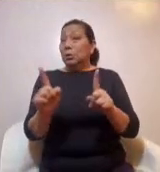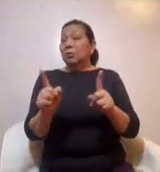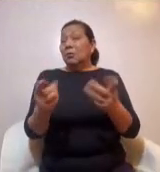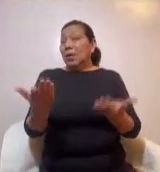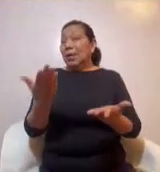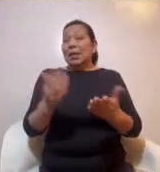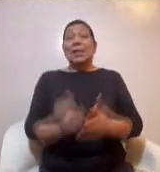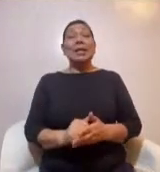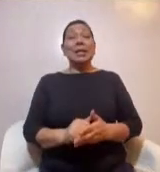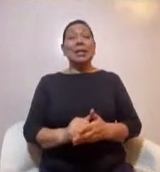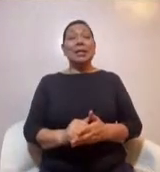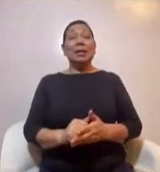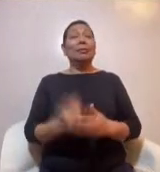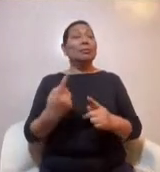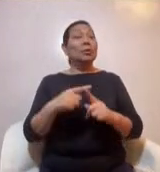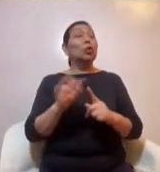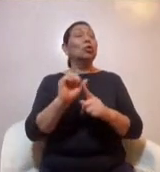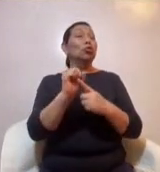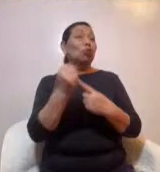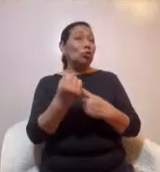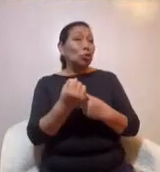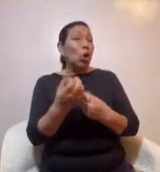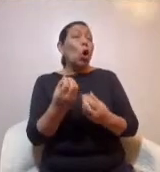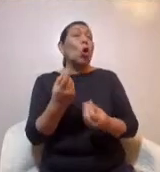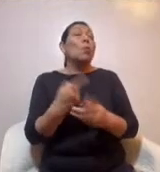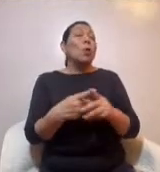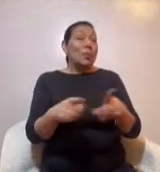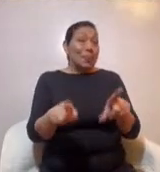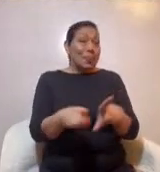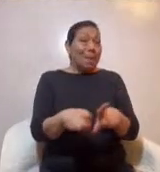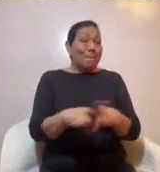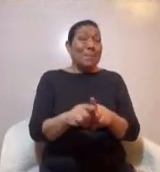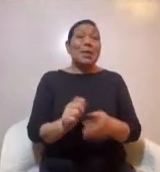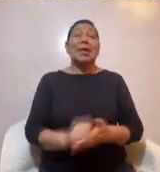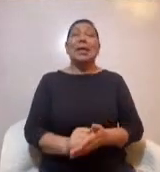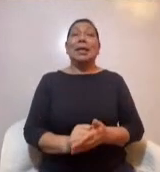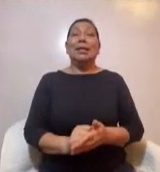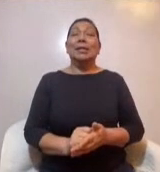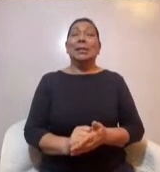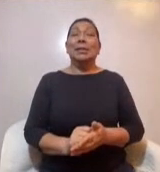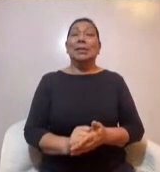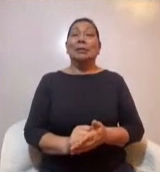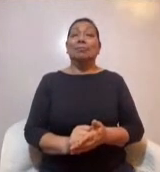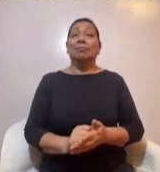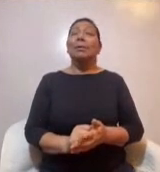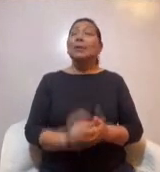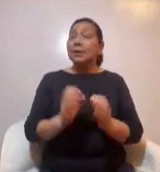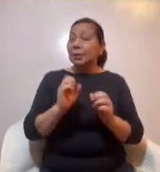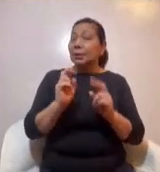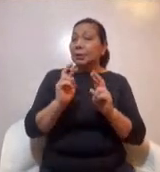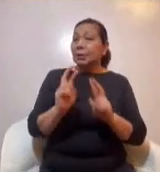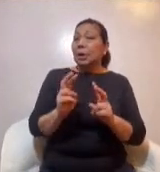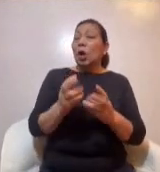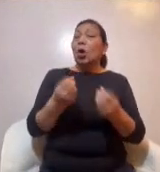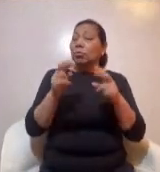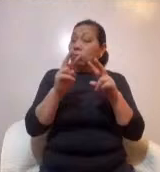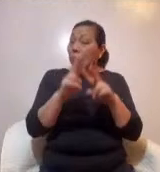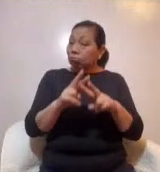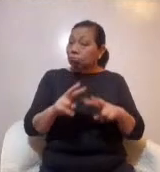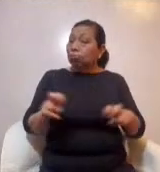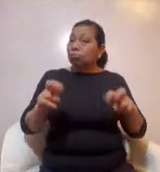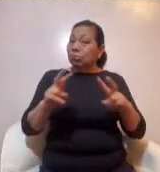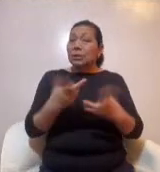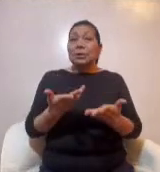forma diferente por los fenómenos sociales y cómo eso también se aprecia en